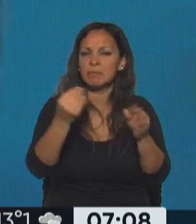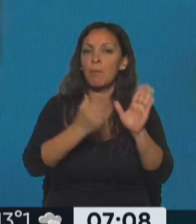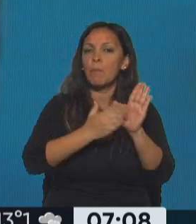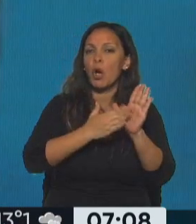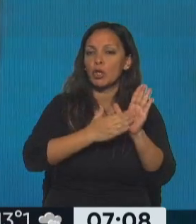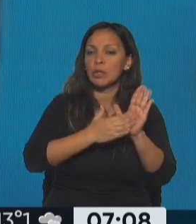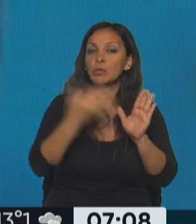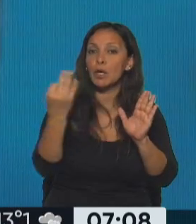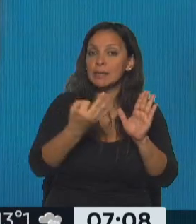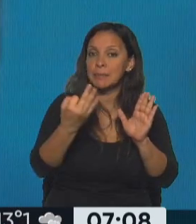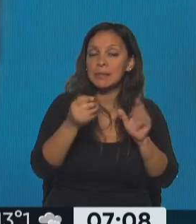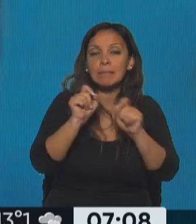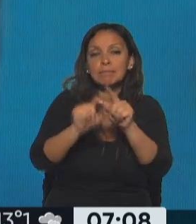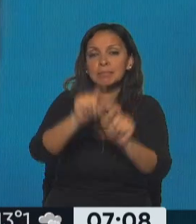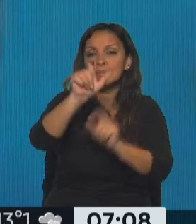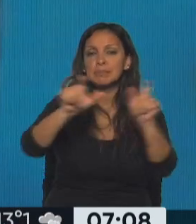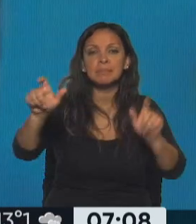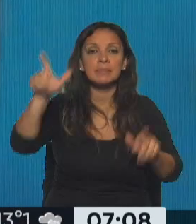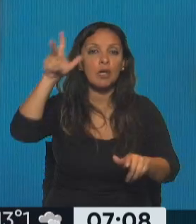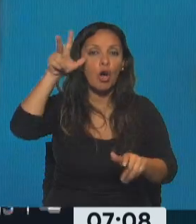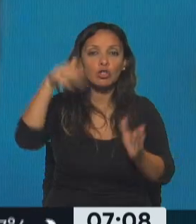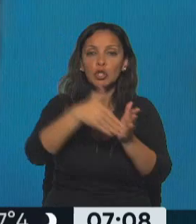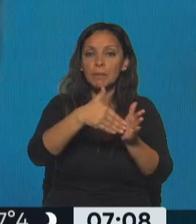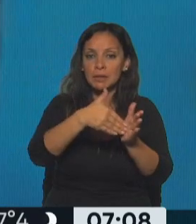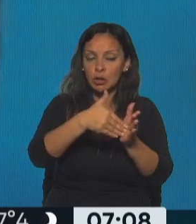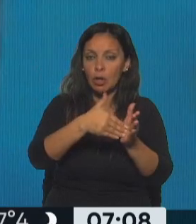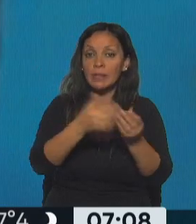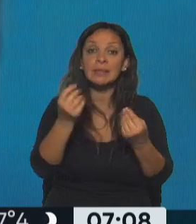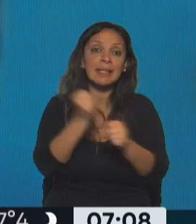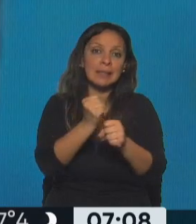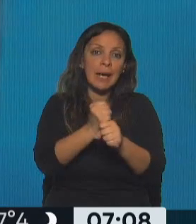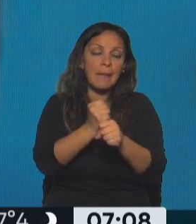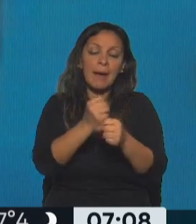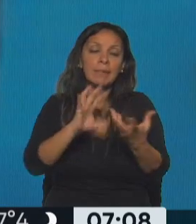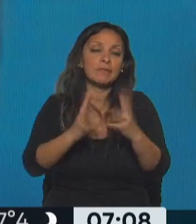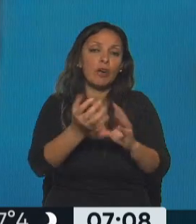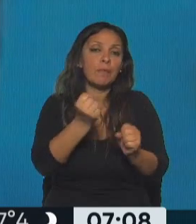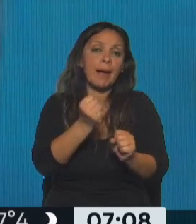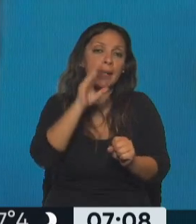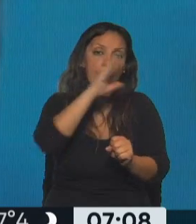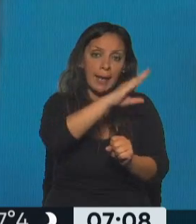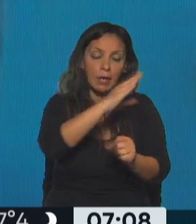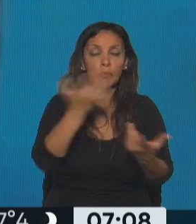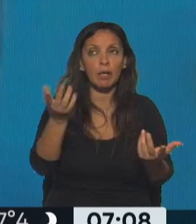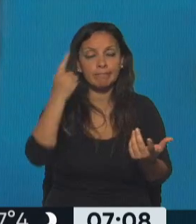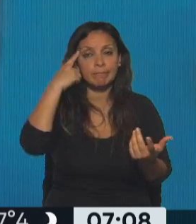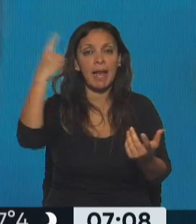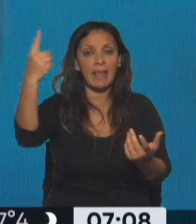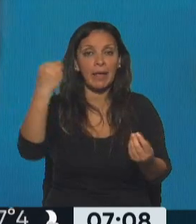para esos 8 millones de trabajadores que laburan desde la informalidad. La idea es que, bueno, el Estado pueda hacerse